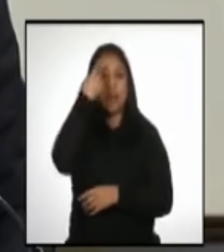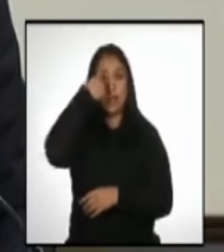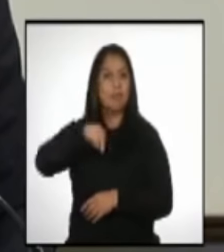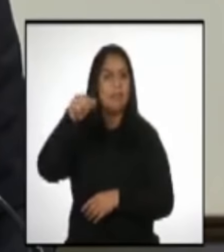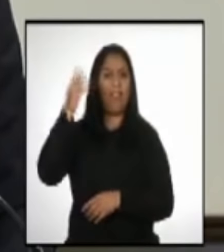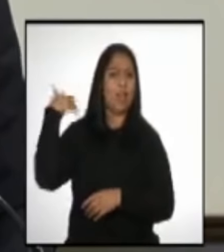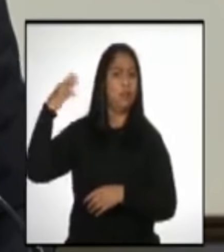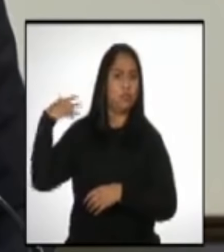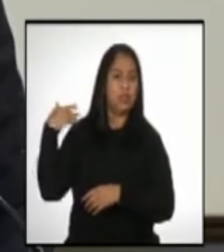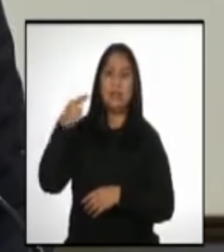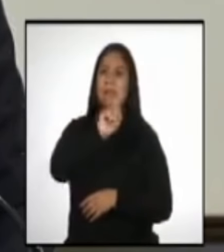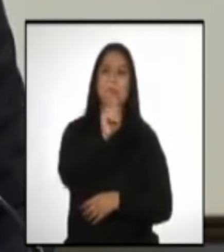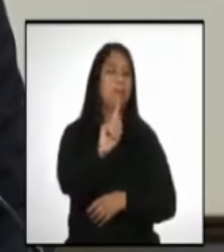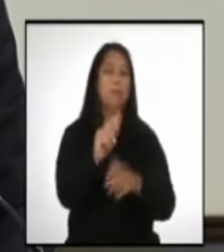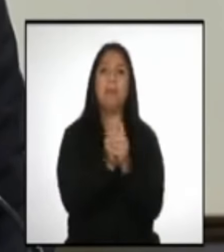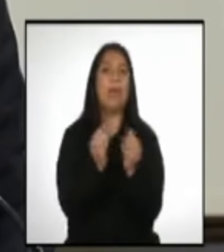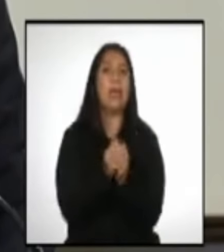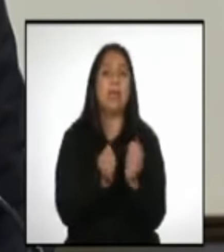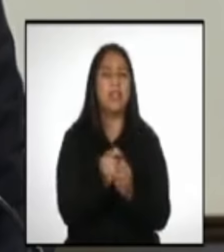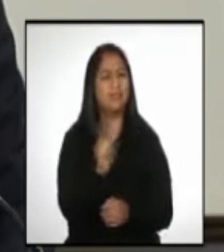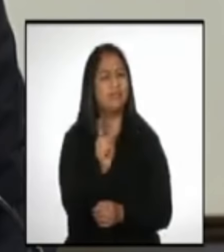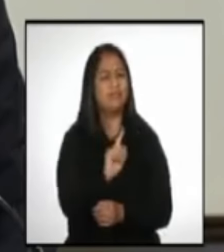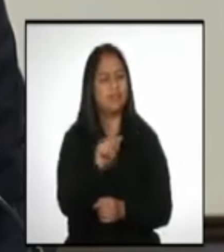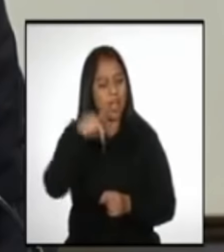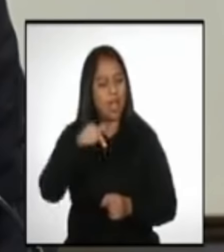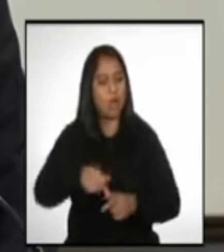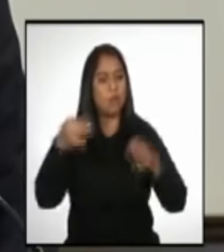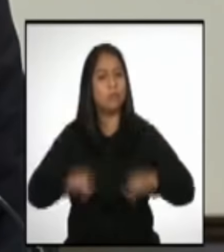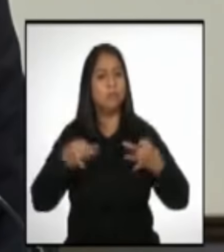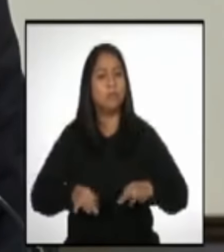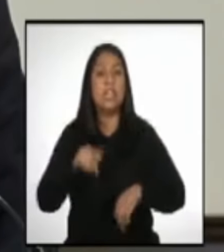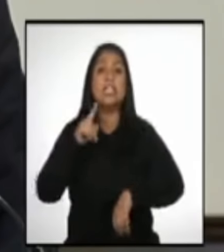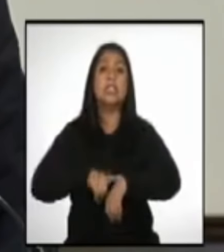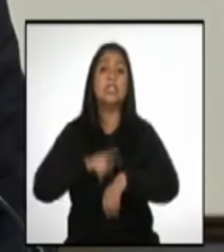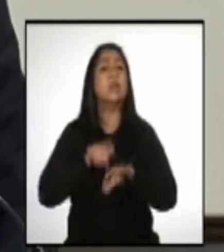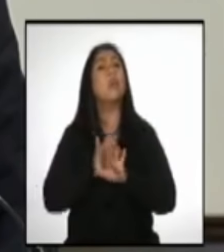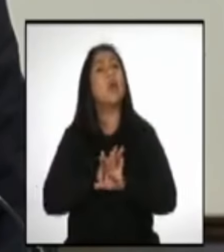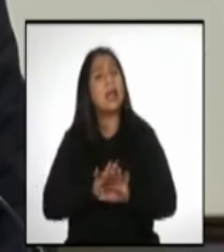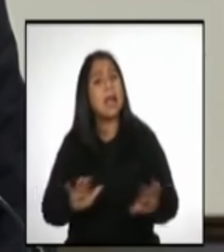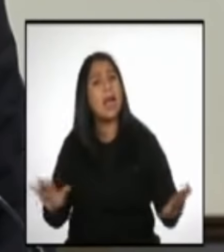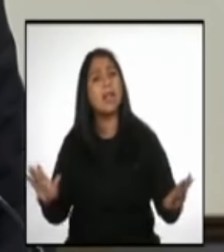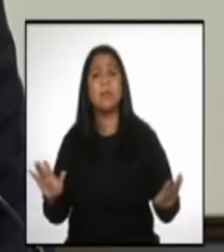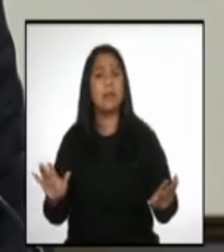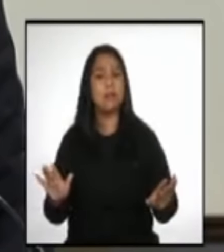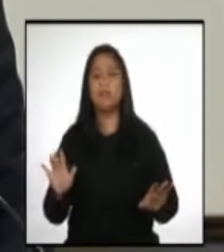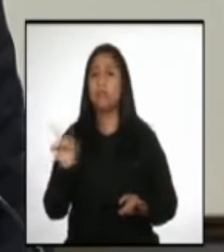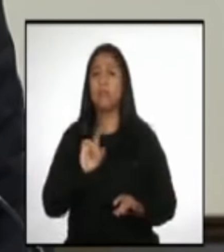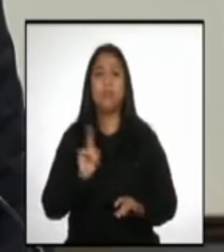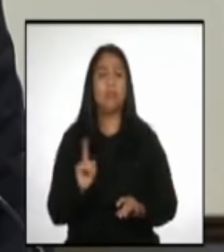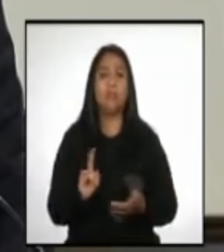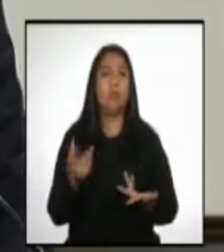de preocuparnos, es tiempo de ocuparnos. Es tiempo de guardar la calma, no de estar